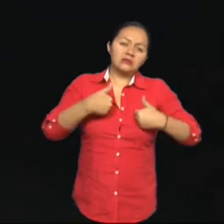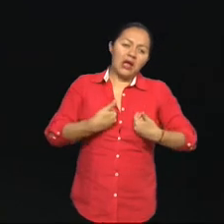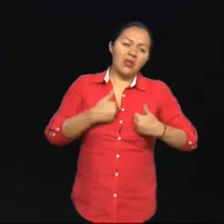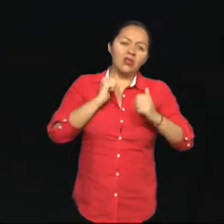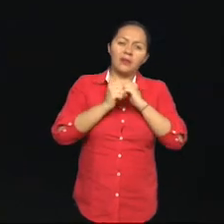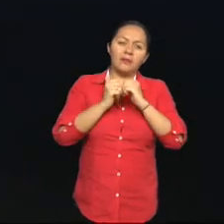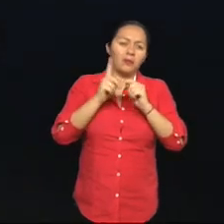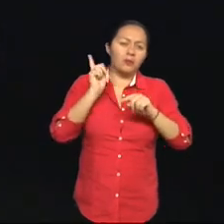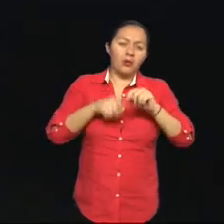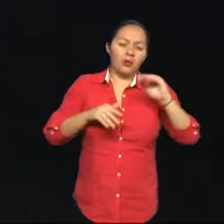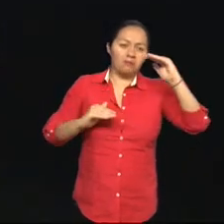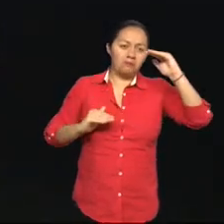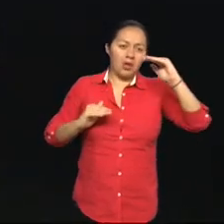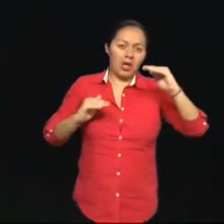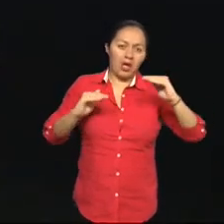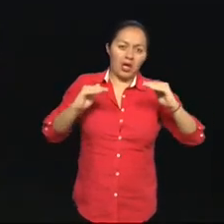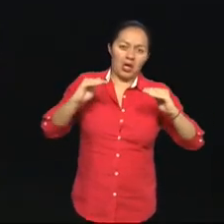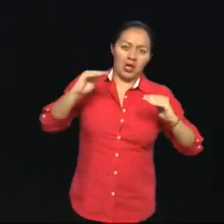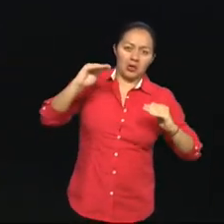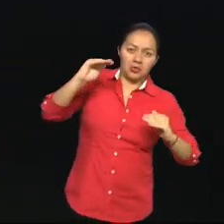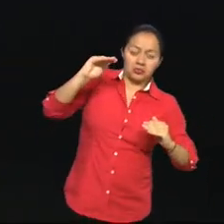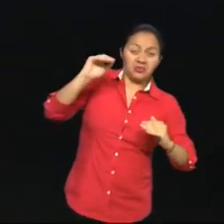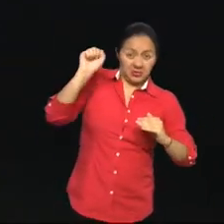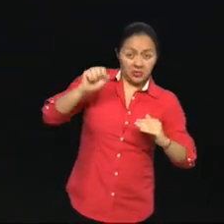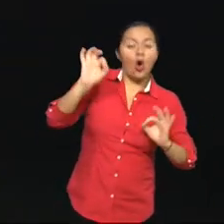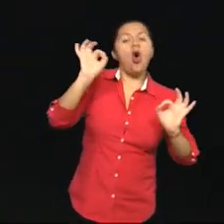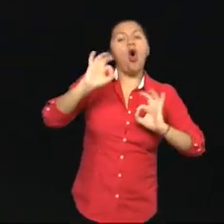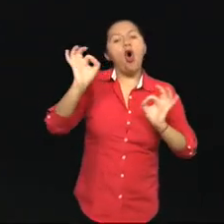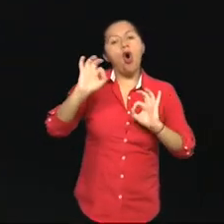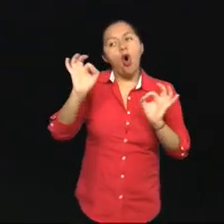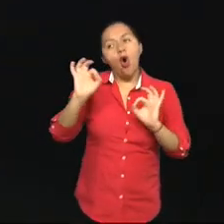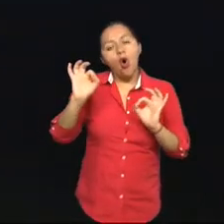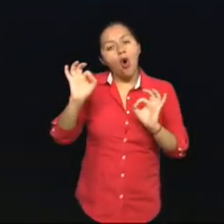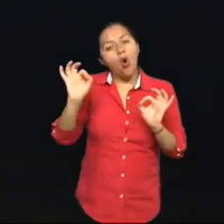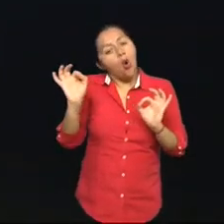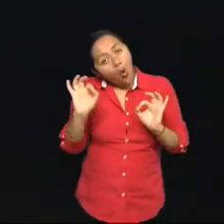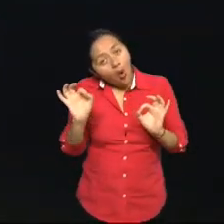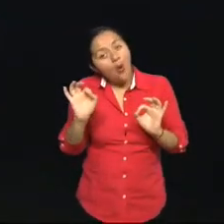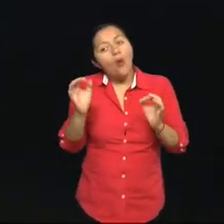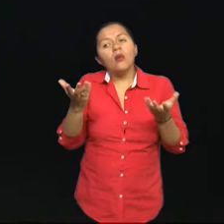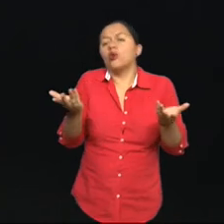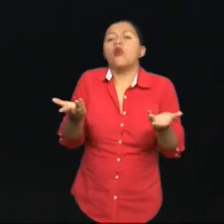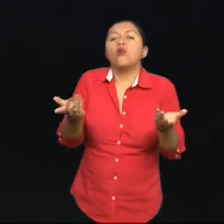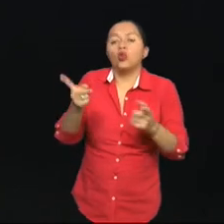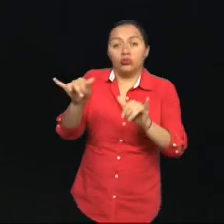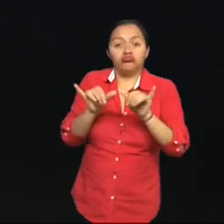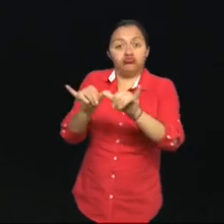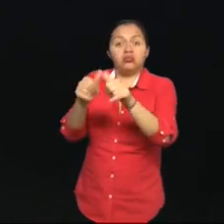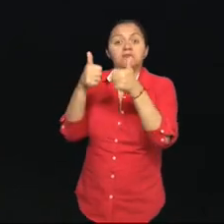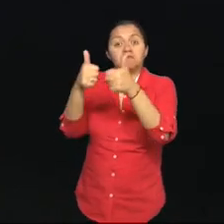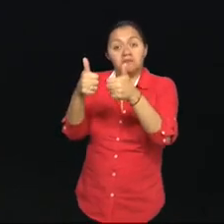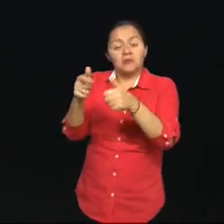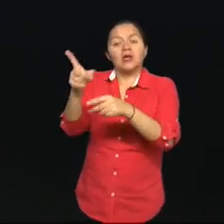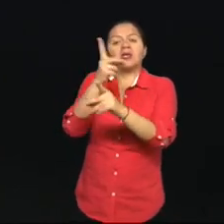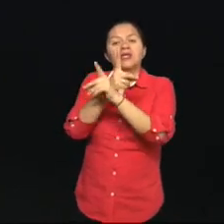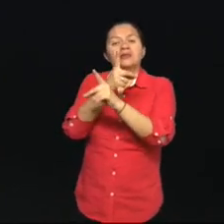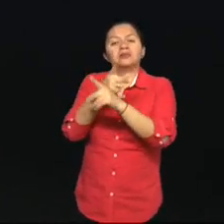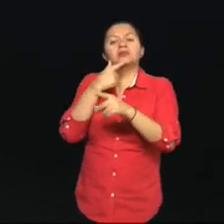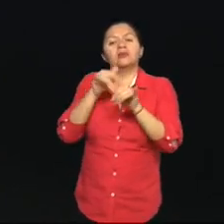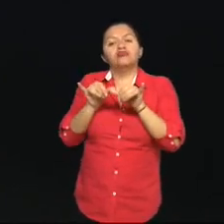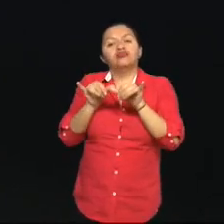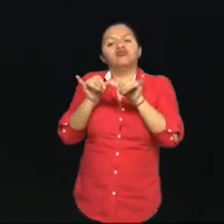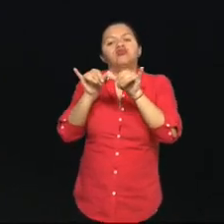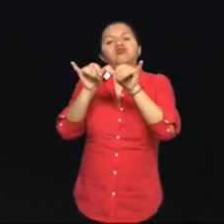deportiva en cierto modo? ¿Se baja el rendimiento o crees que en cierto modo de qué depende que un deportista con discapacidad vaya